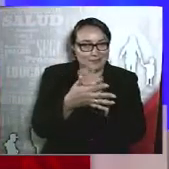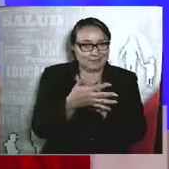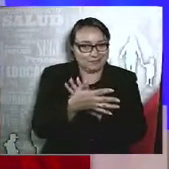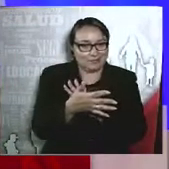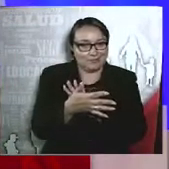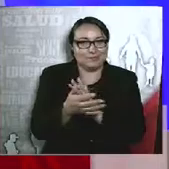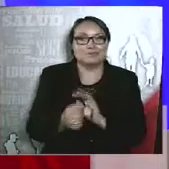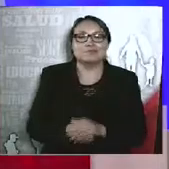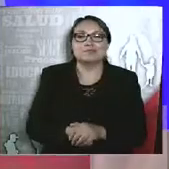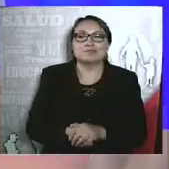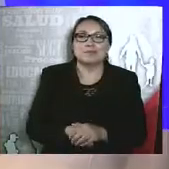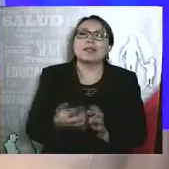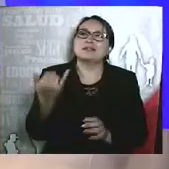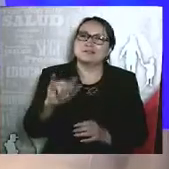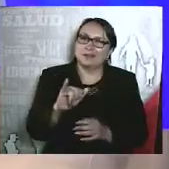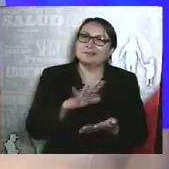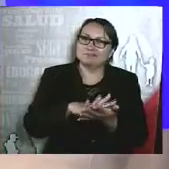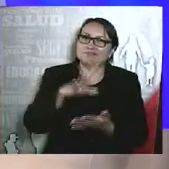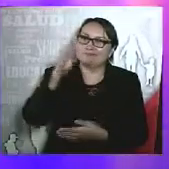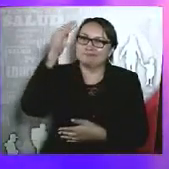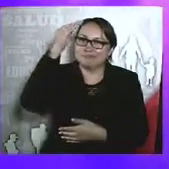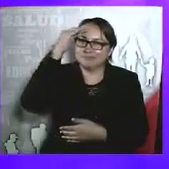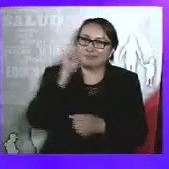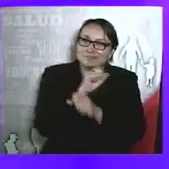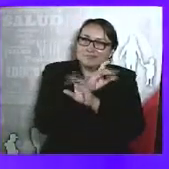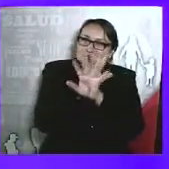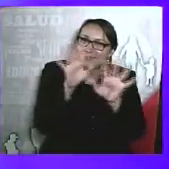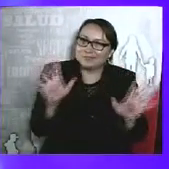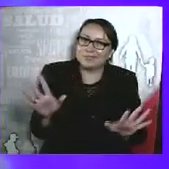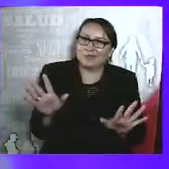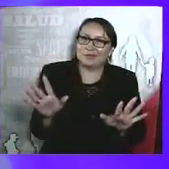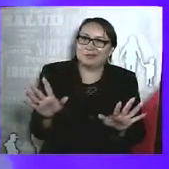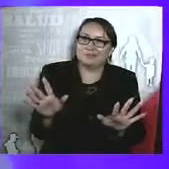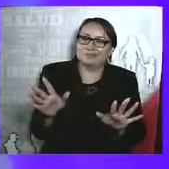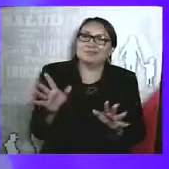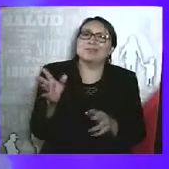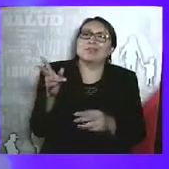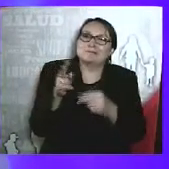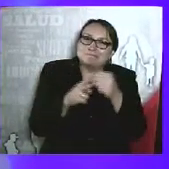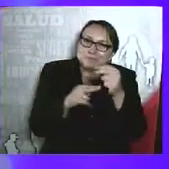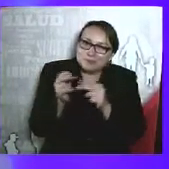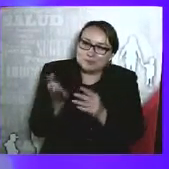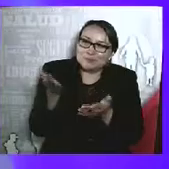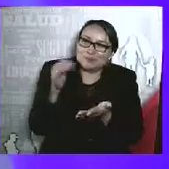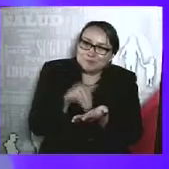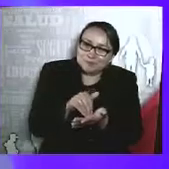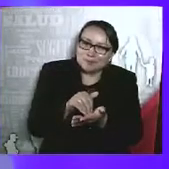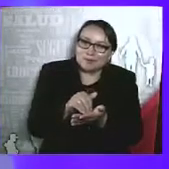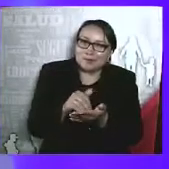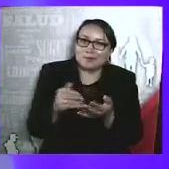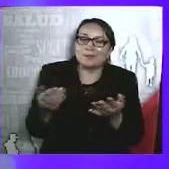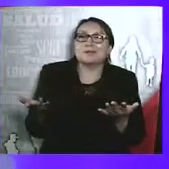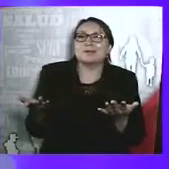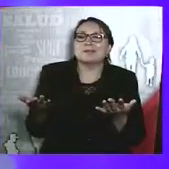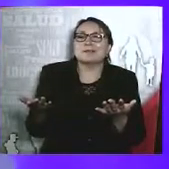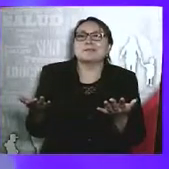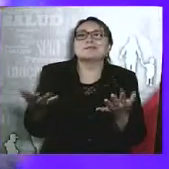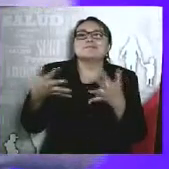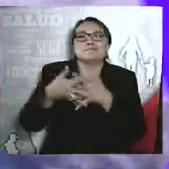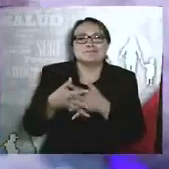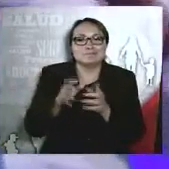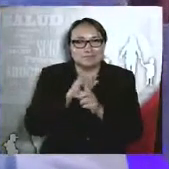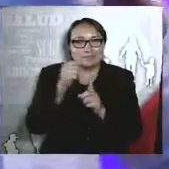premisa clarísima, clarísima en la estructuración del proceso de reintegración y es reglas claras y seguridad jurídica. Es